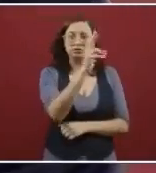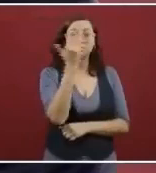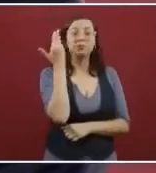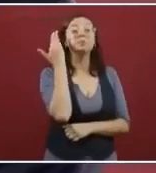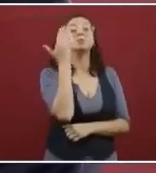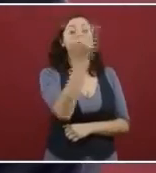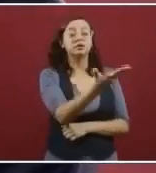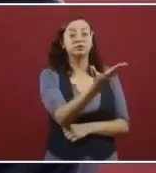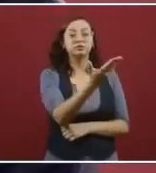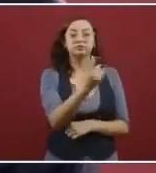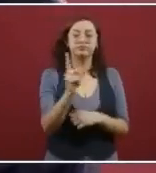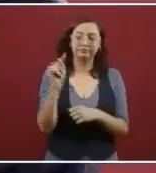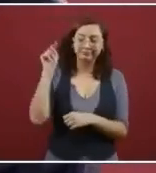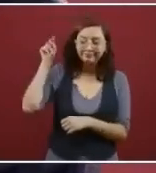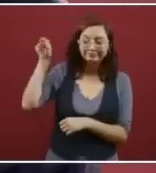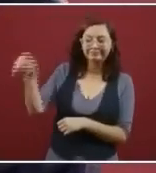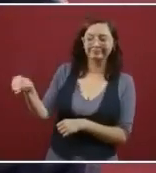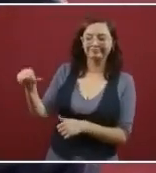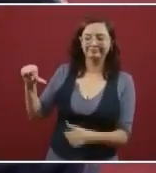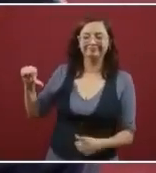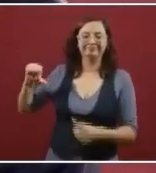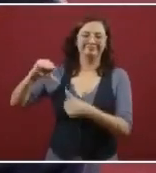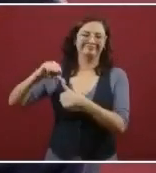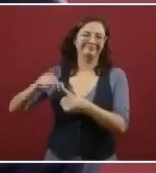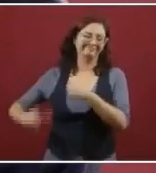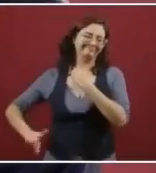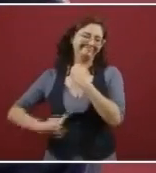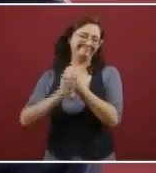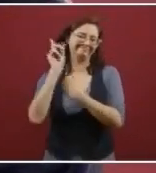se atienda el problema